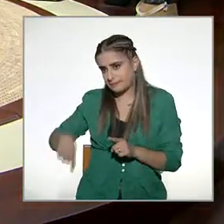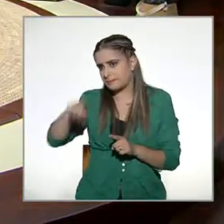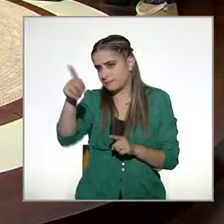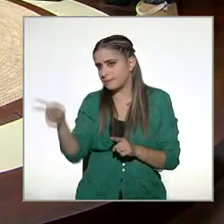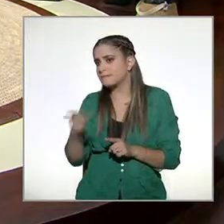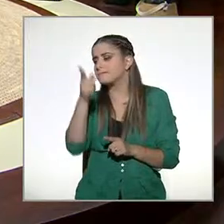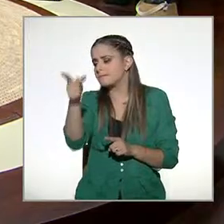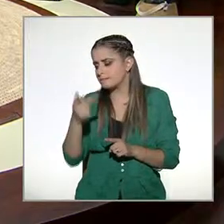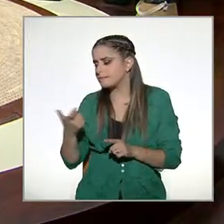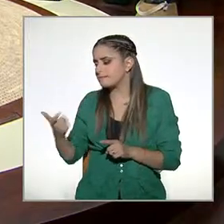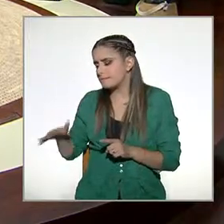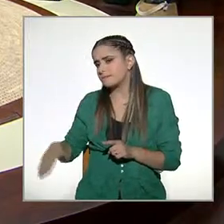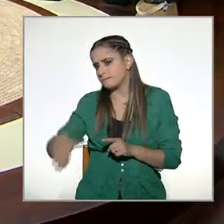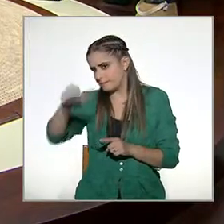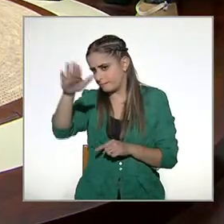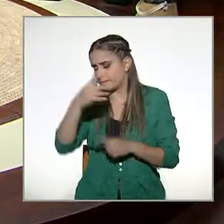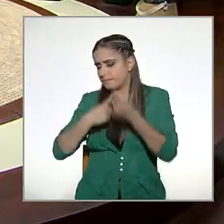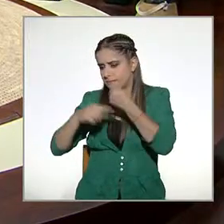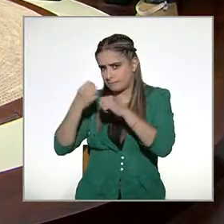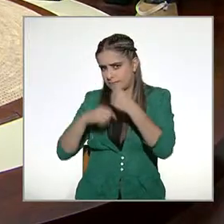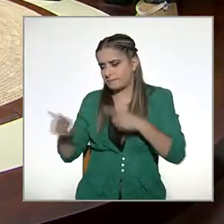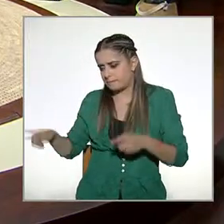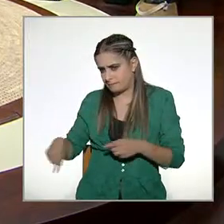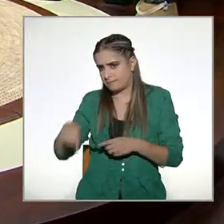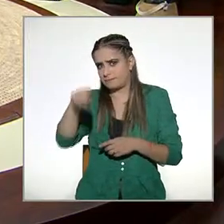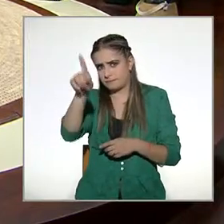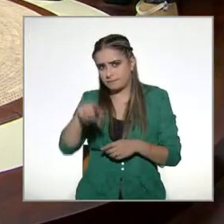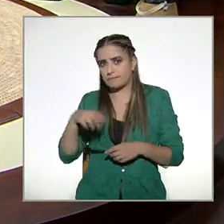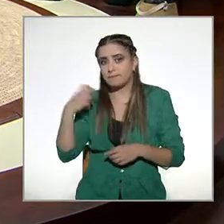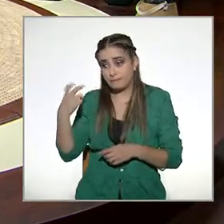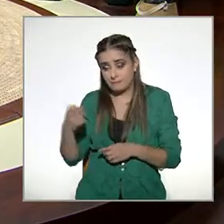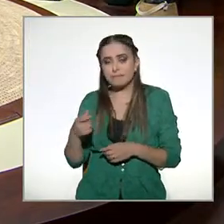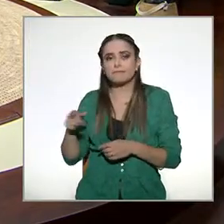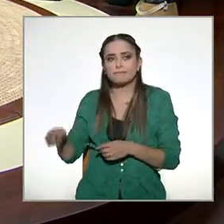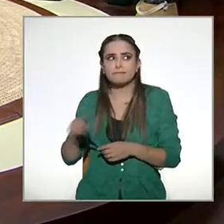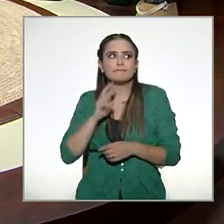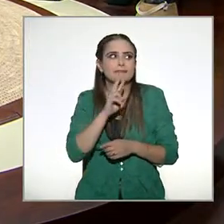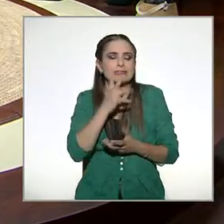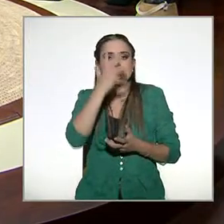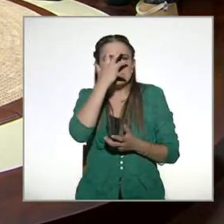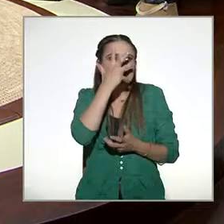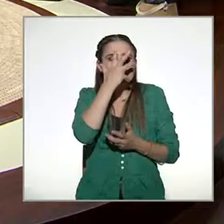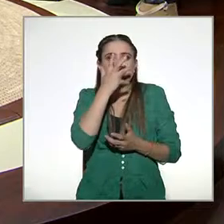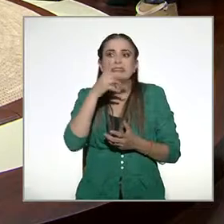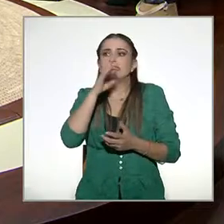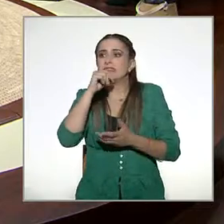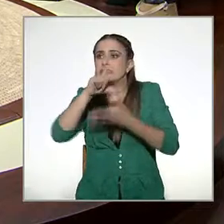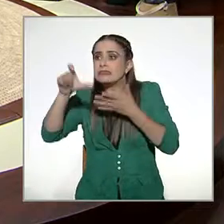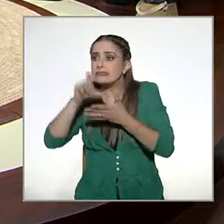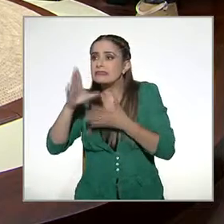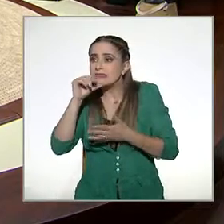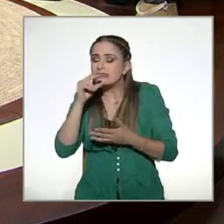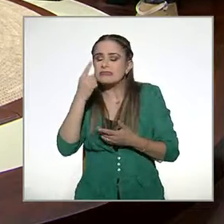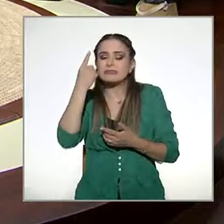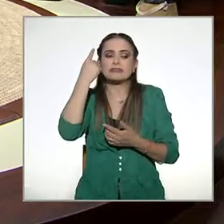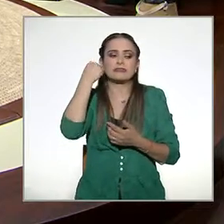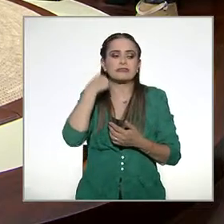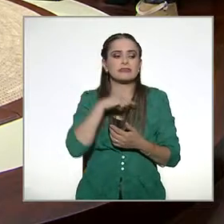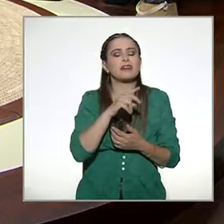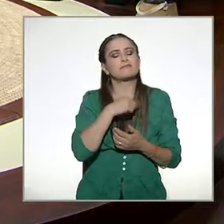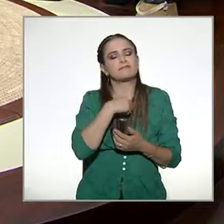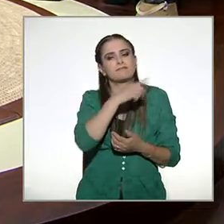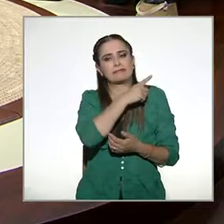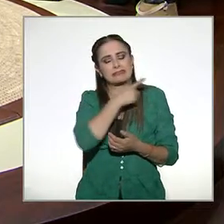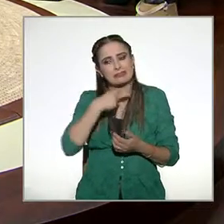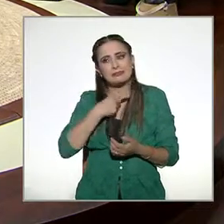a preguntar o pedir algo en la tienda cuando me acompañaba ayudó mucho porque al ver que su pena le impedió obtener cosas empezó a comprender que tenía